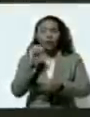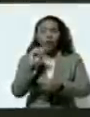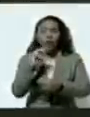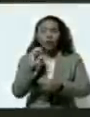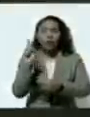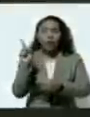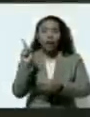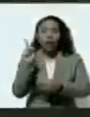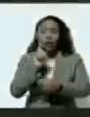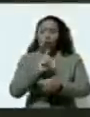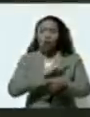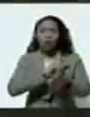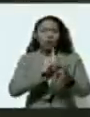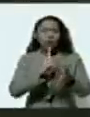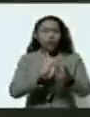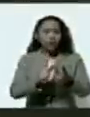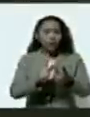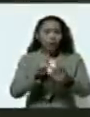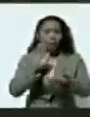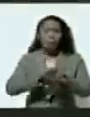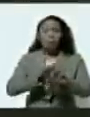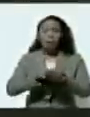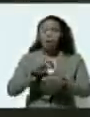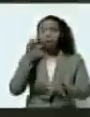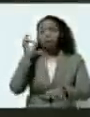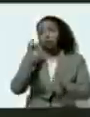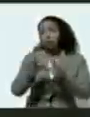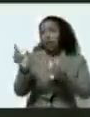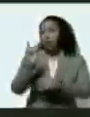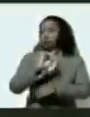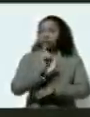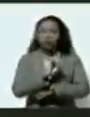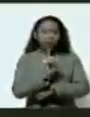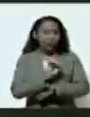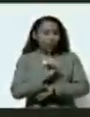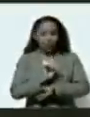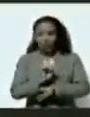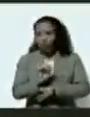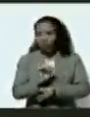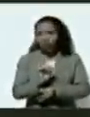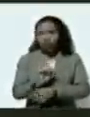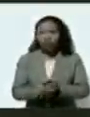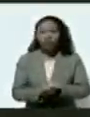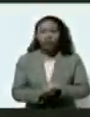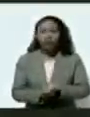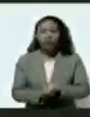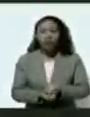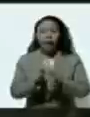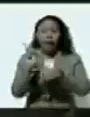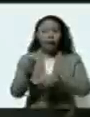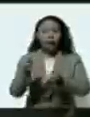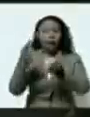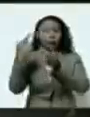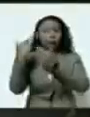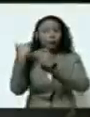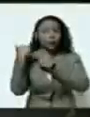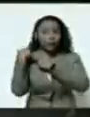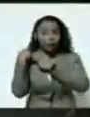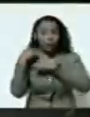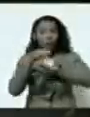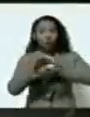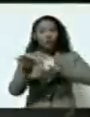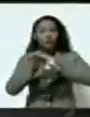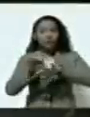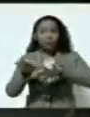era un voluntario que pasaba por allí, por Anaco, no. Era el responsable